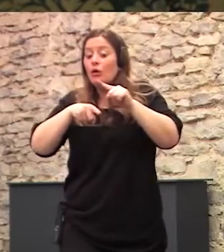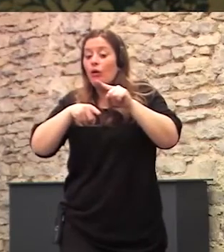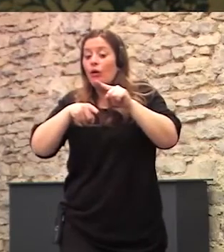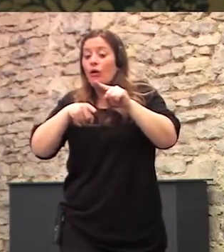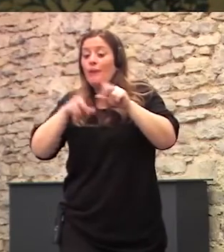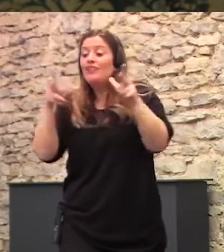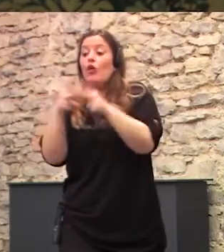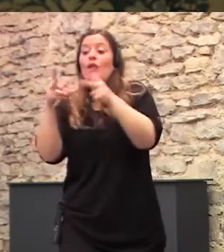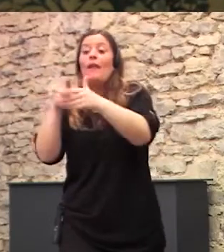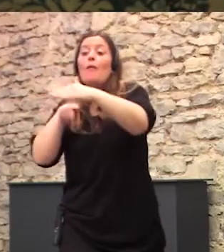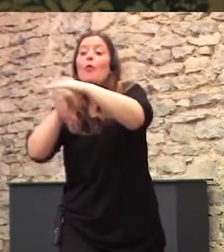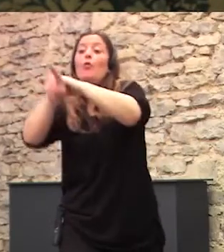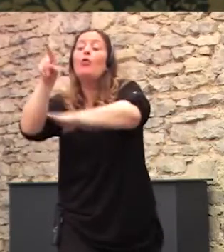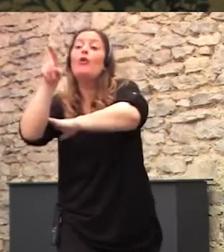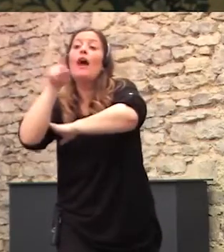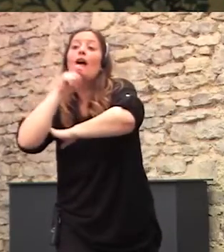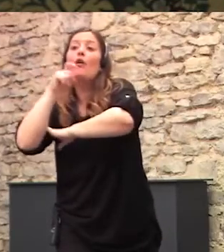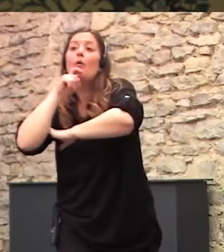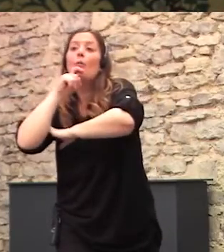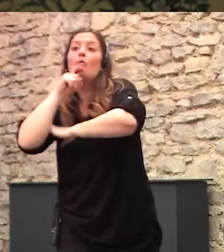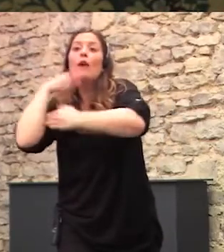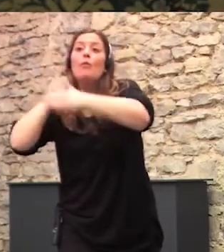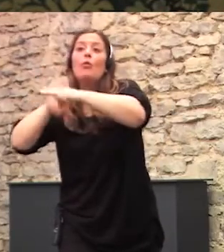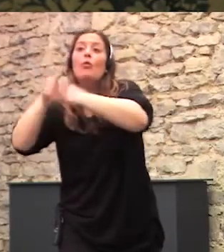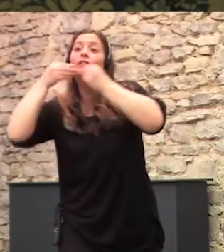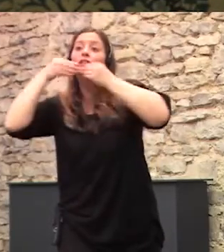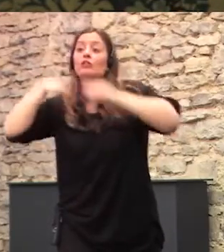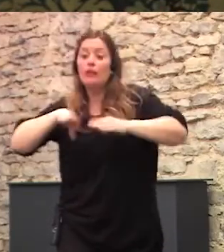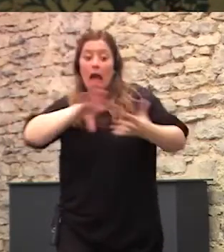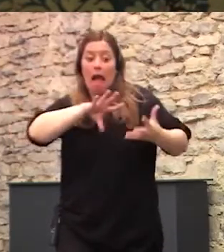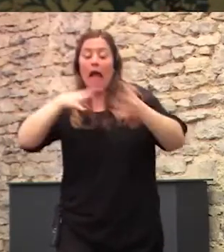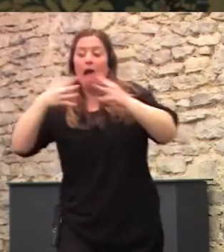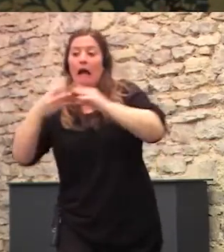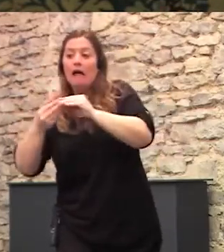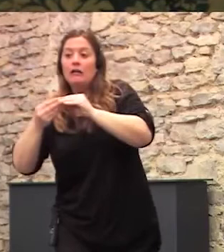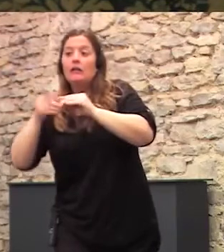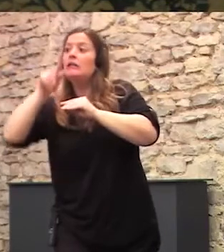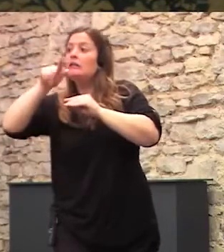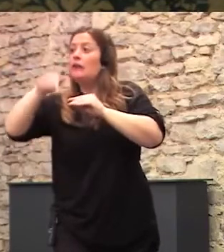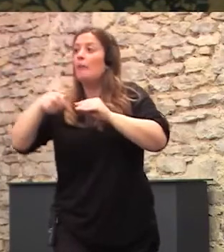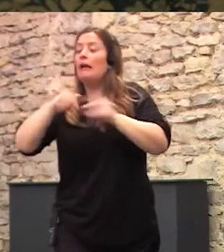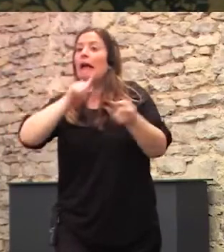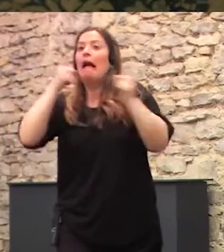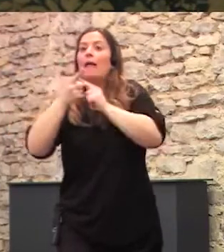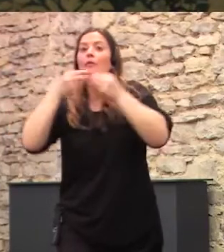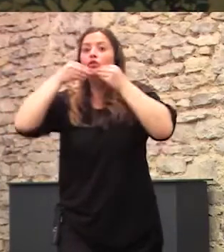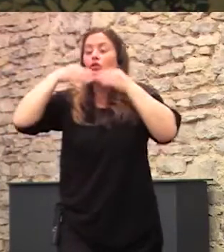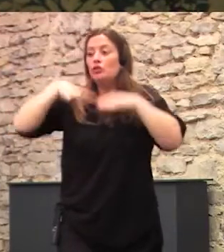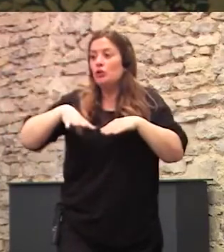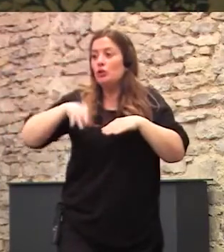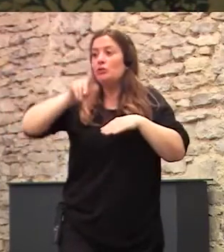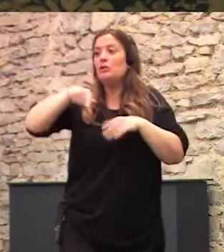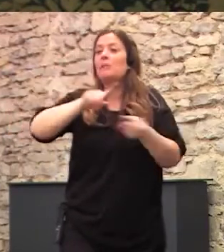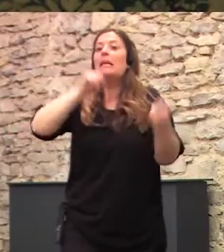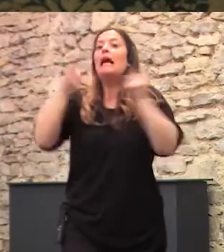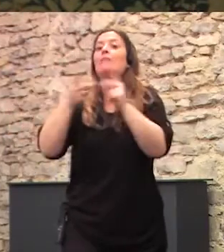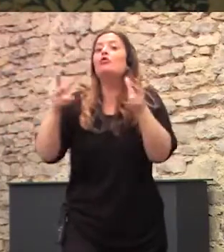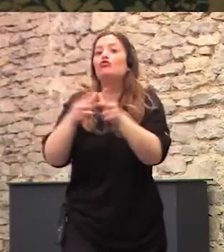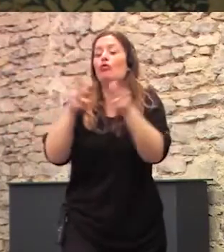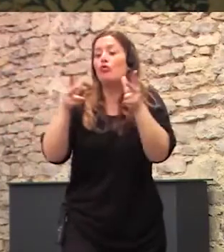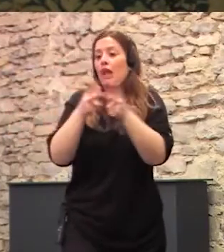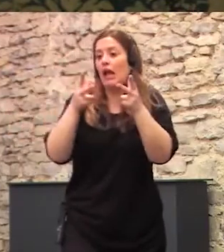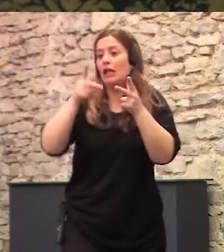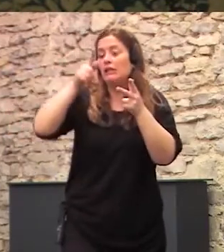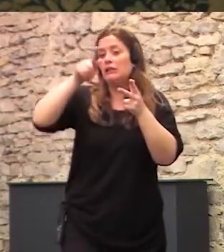una sociedad, evolución histórica, de acuerdo a cambios históricos, de acuerdo a cambios sociales, de acuerdo